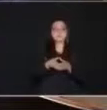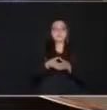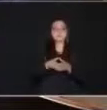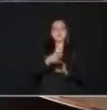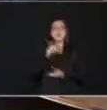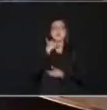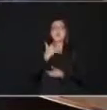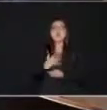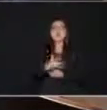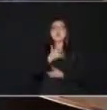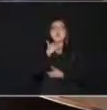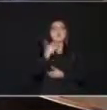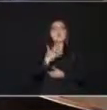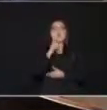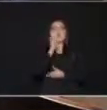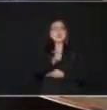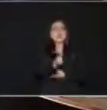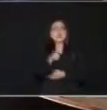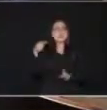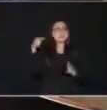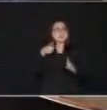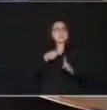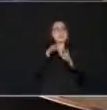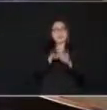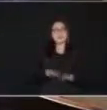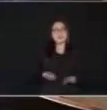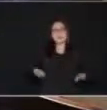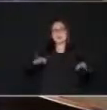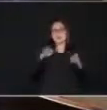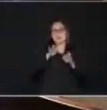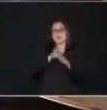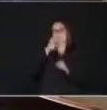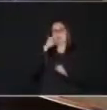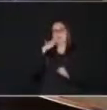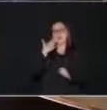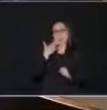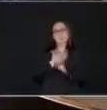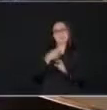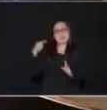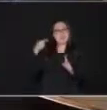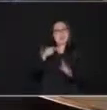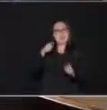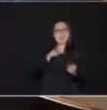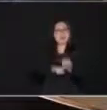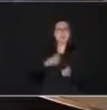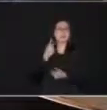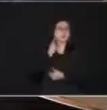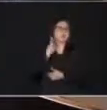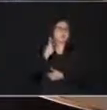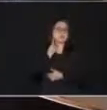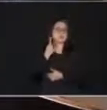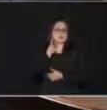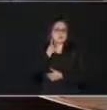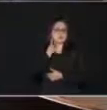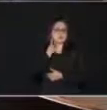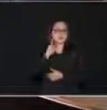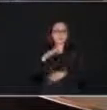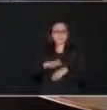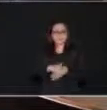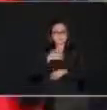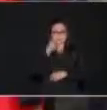Lo más importante que yo quiero destacar es, número uno, cuánto se dijo que existía el riesgo de que Andrés Manuel tuviera la tentación de reelegirse.